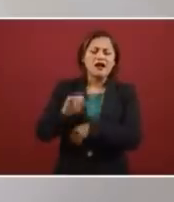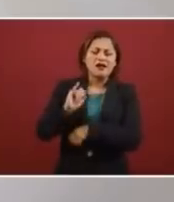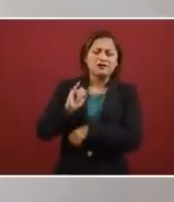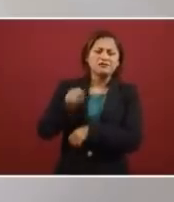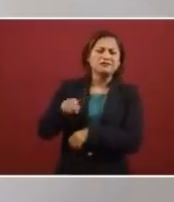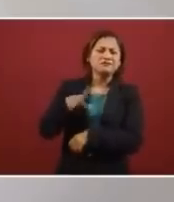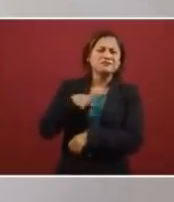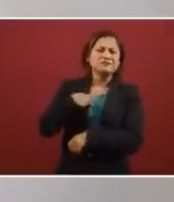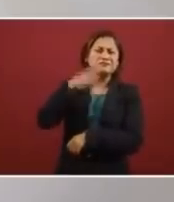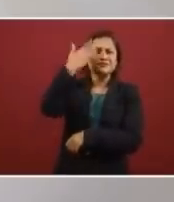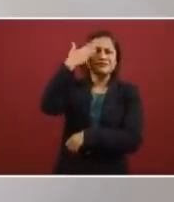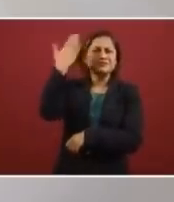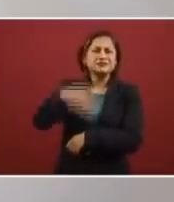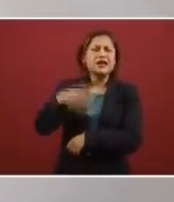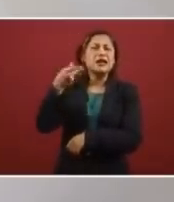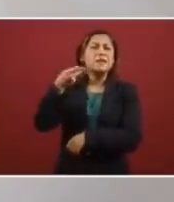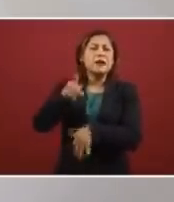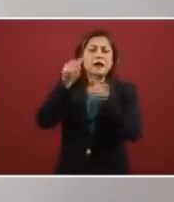atendía